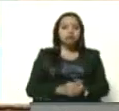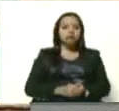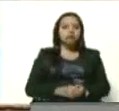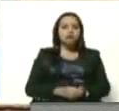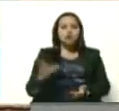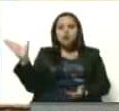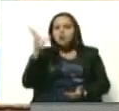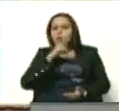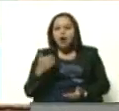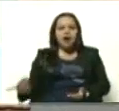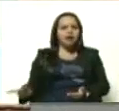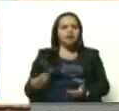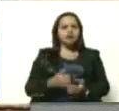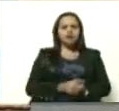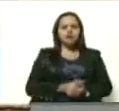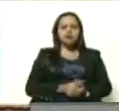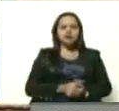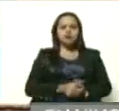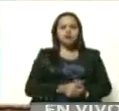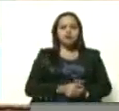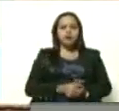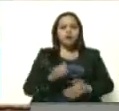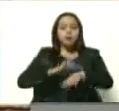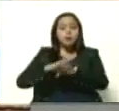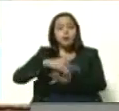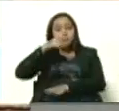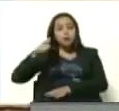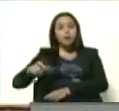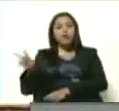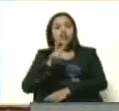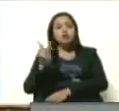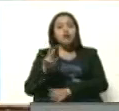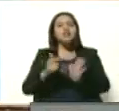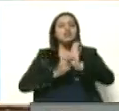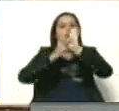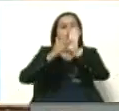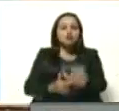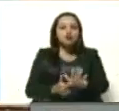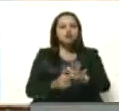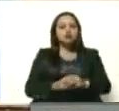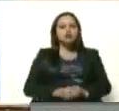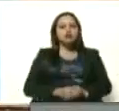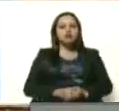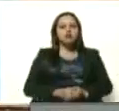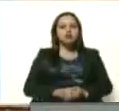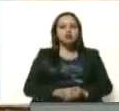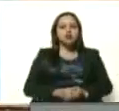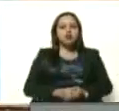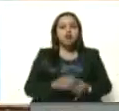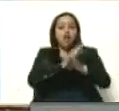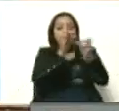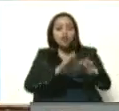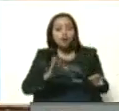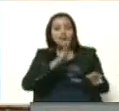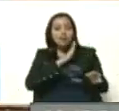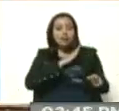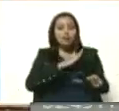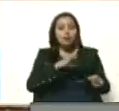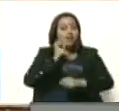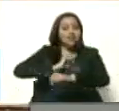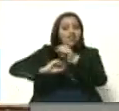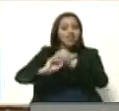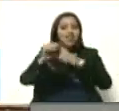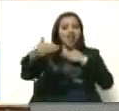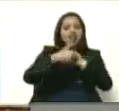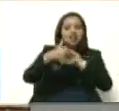excusa, porque el pueblo de Venezuela demostró que la única manera que tenemos para combatir la